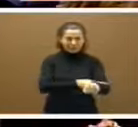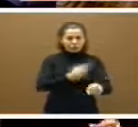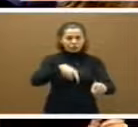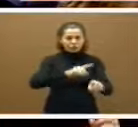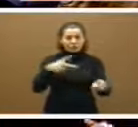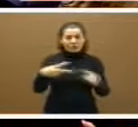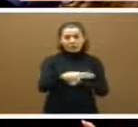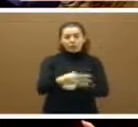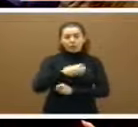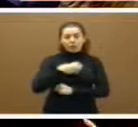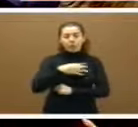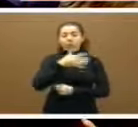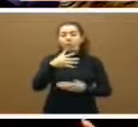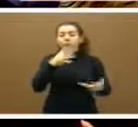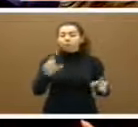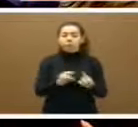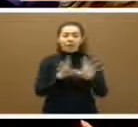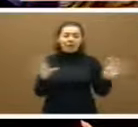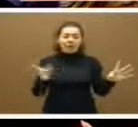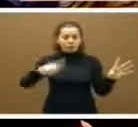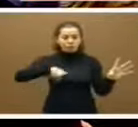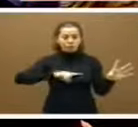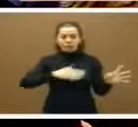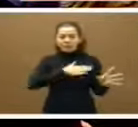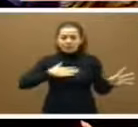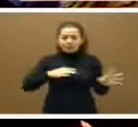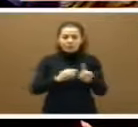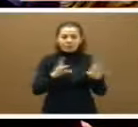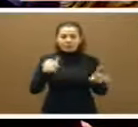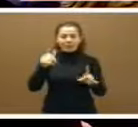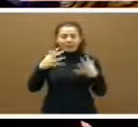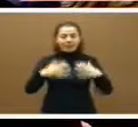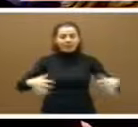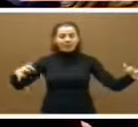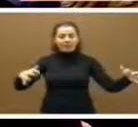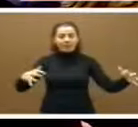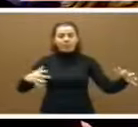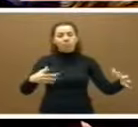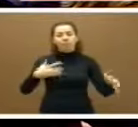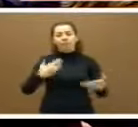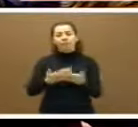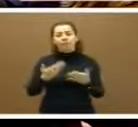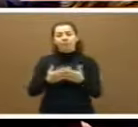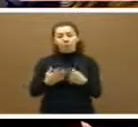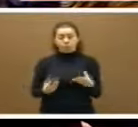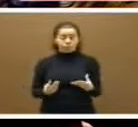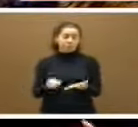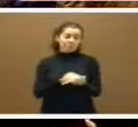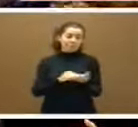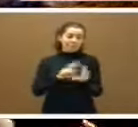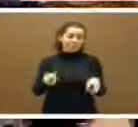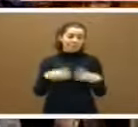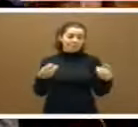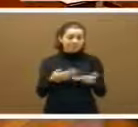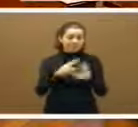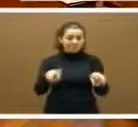por el bien de la transparencia y por el bien de esta Cámara, pido, insisto, que esta vez esta enmienda conjunta sí sea aprobada. Nada más y muchas gracias, señor presidente.